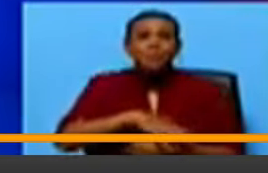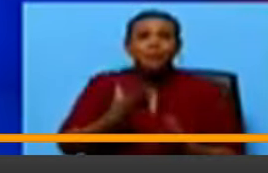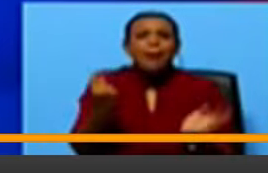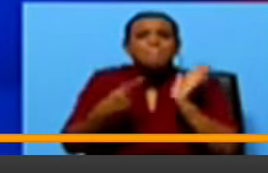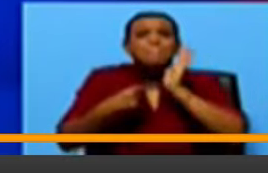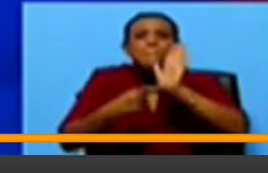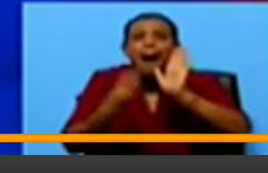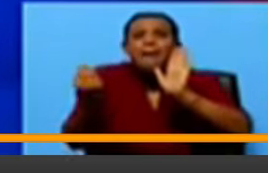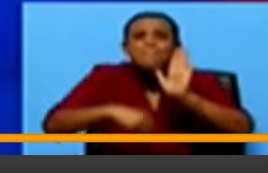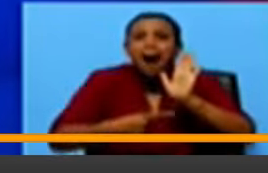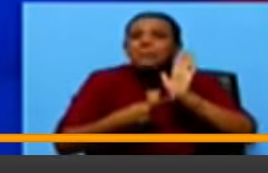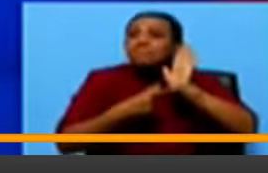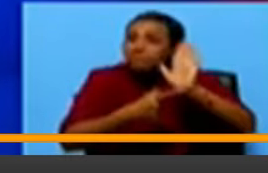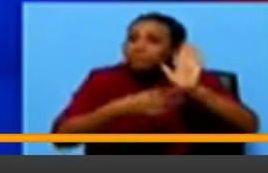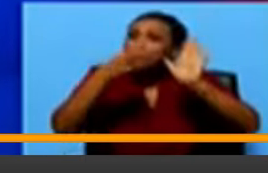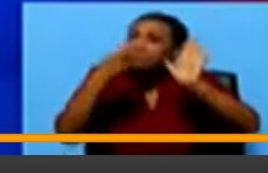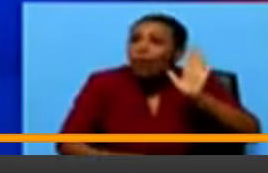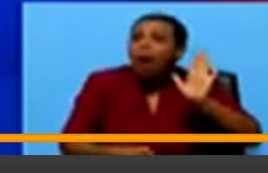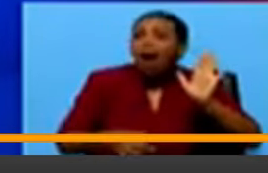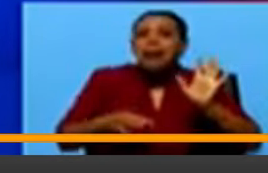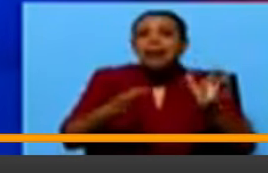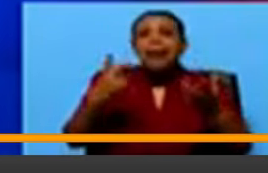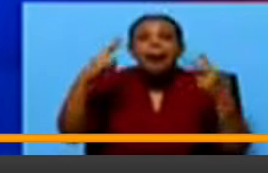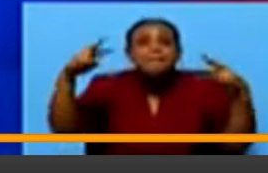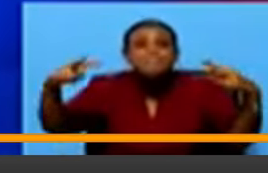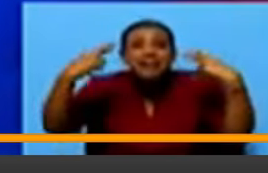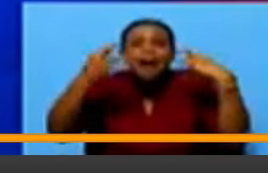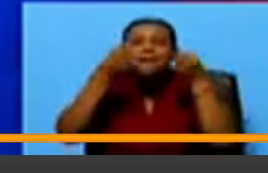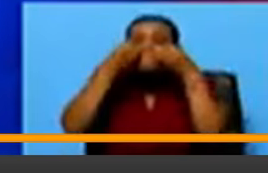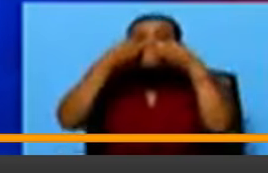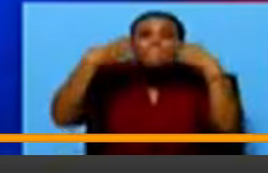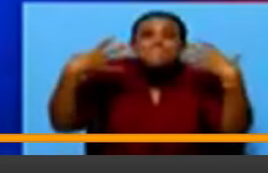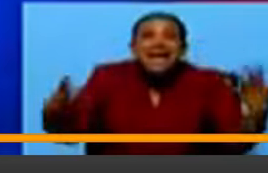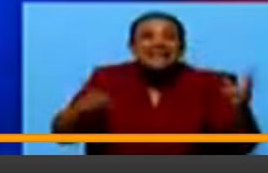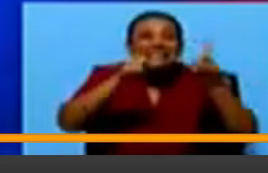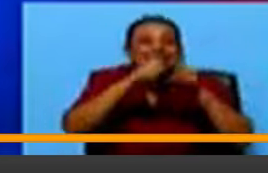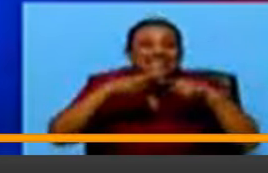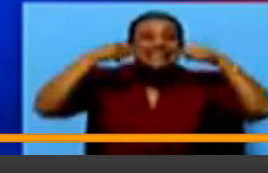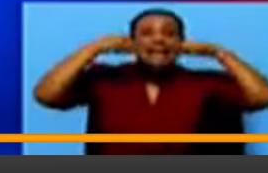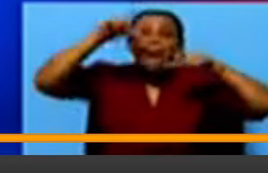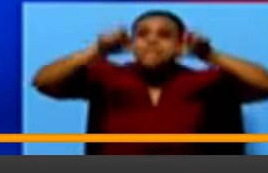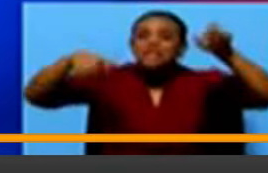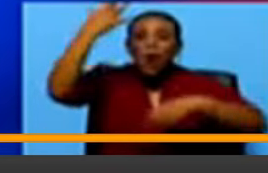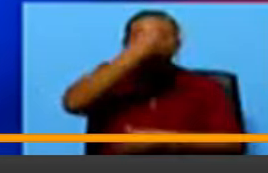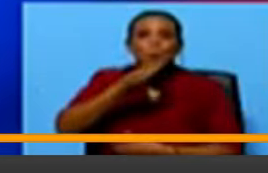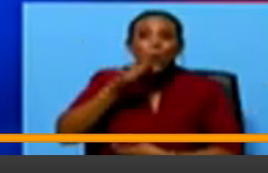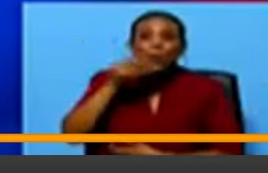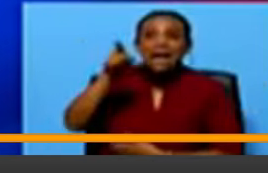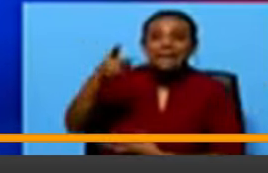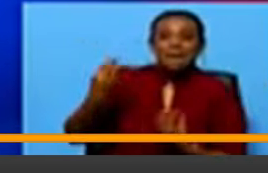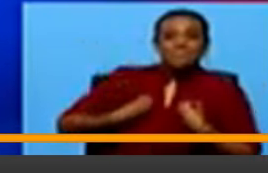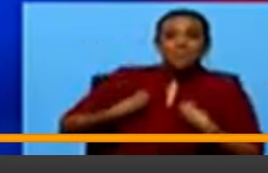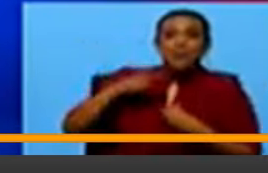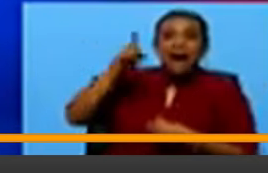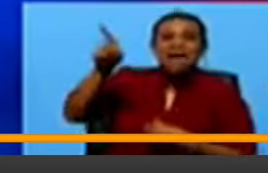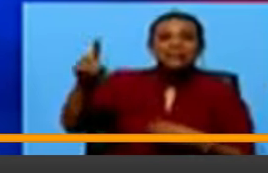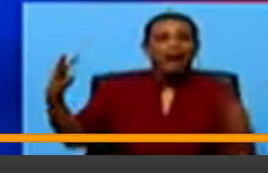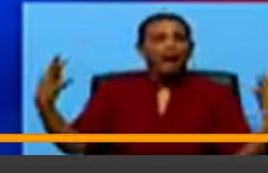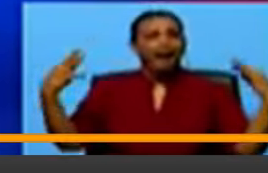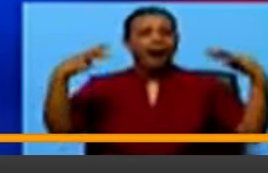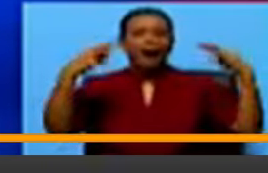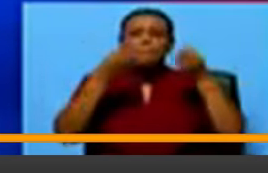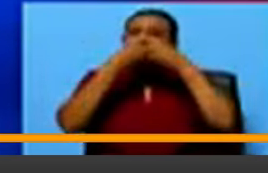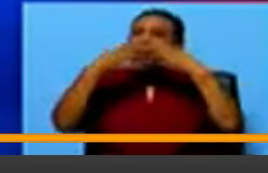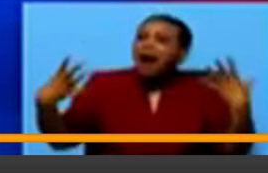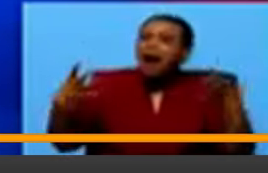destaco, Dmitry, es la mirada brillante y la sonrisa de la juventud rusa cuando nos veía llegar